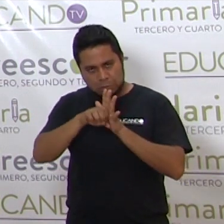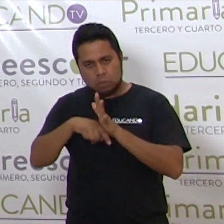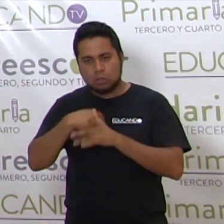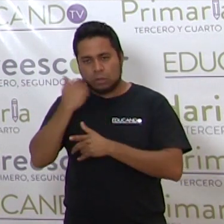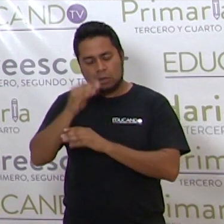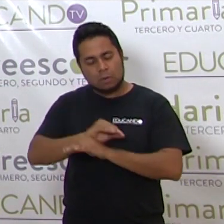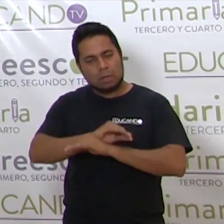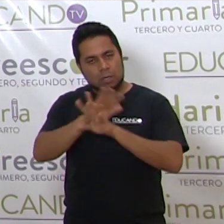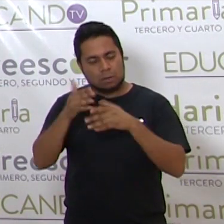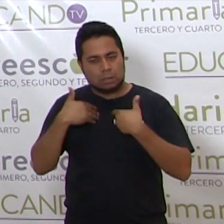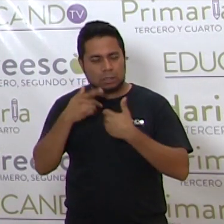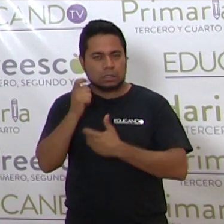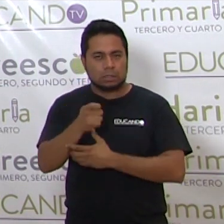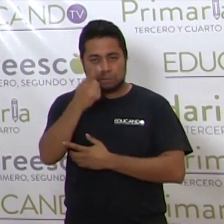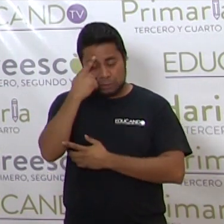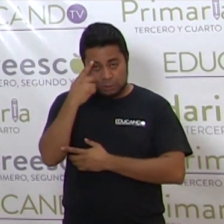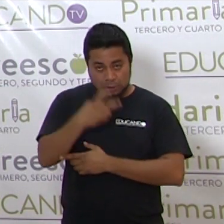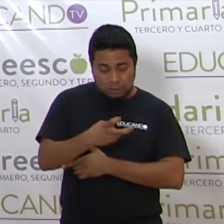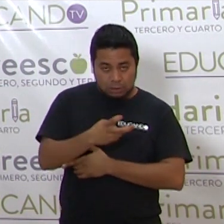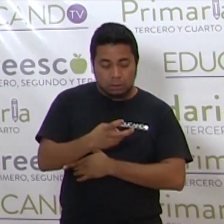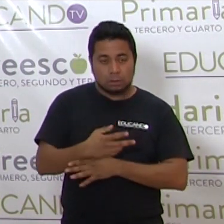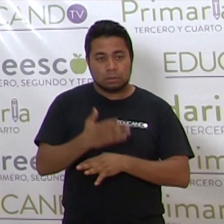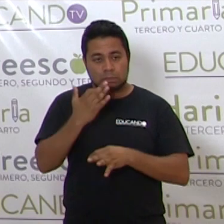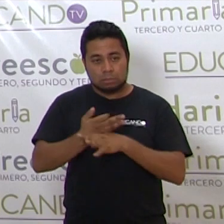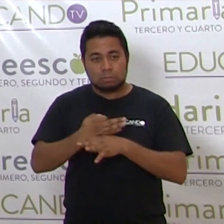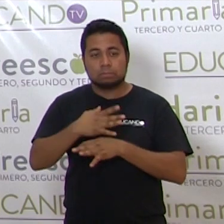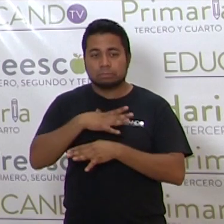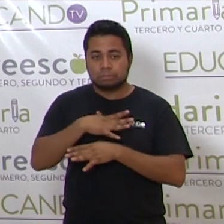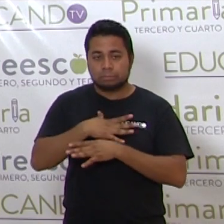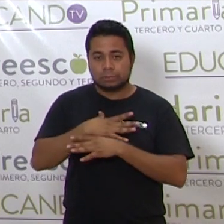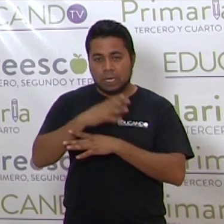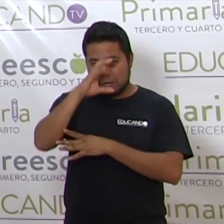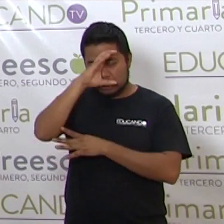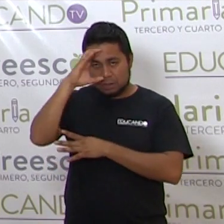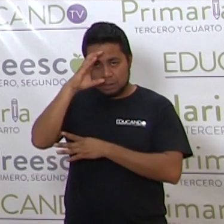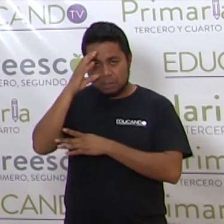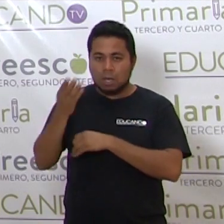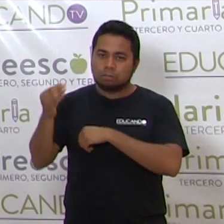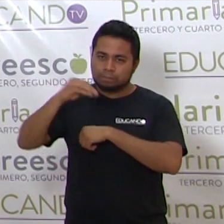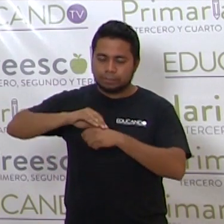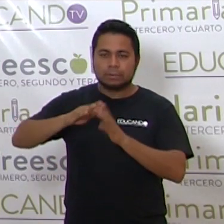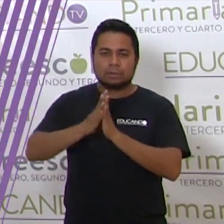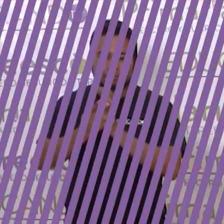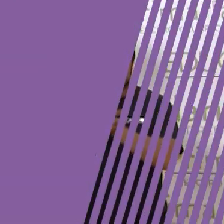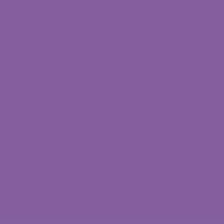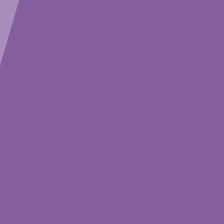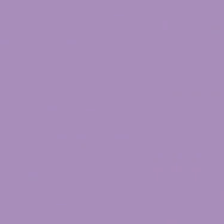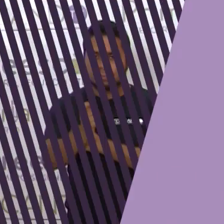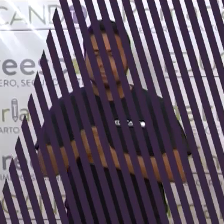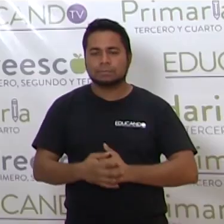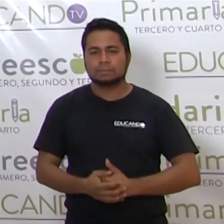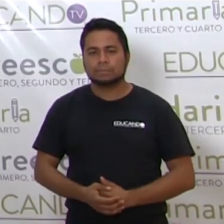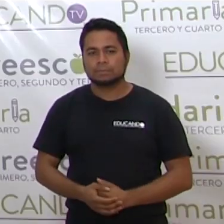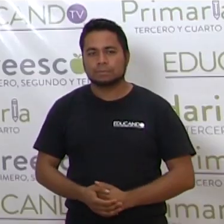que les quede bien claro y para eso vamos a ver la siguiente imagen adelante con la imagen por favor